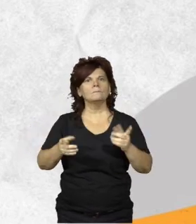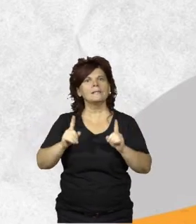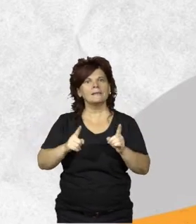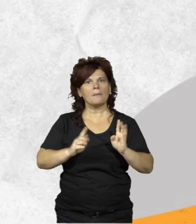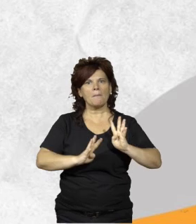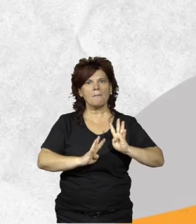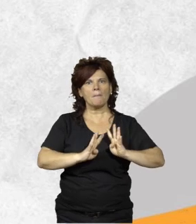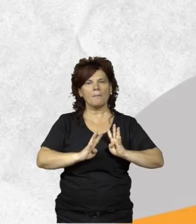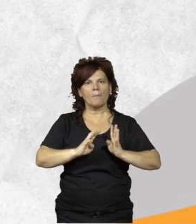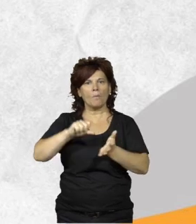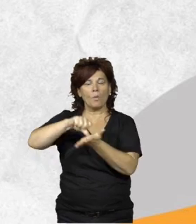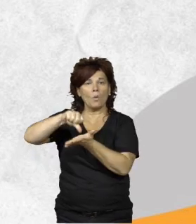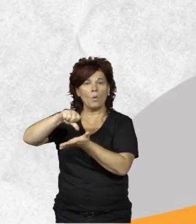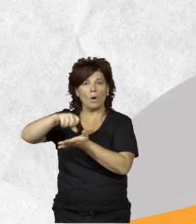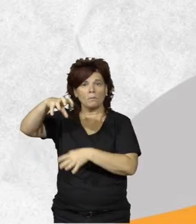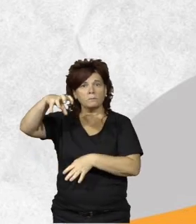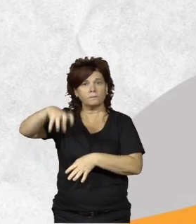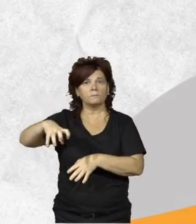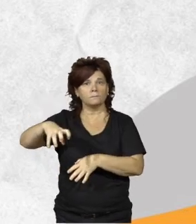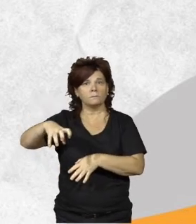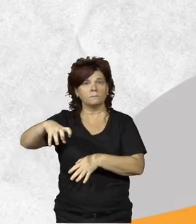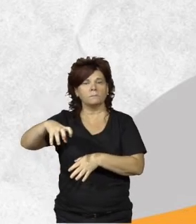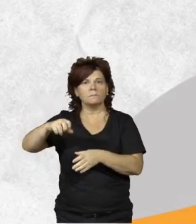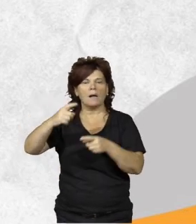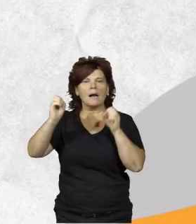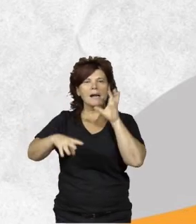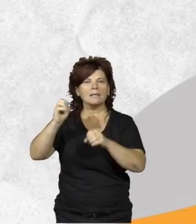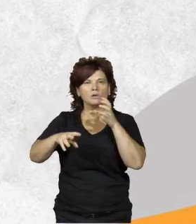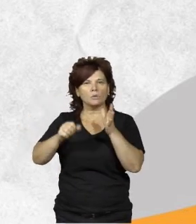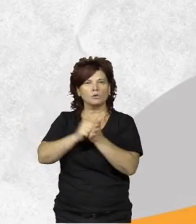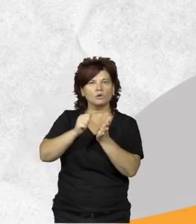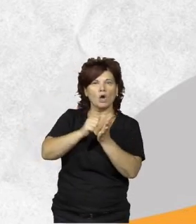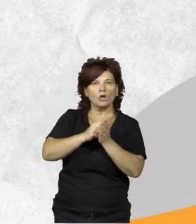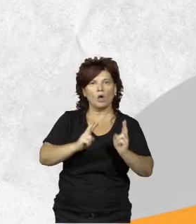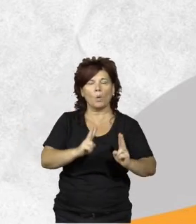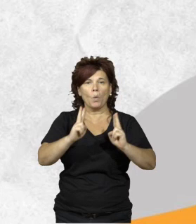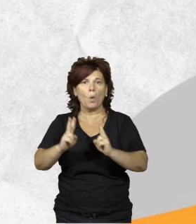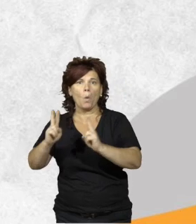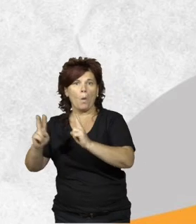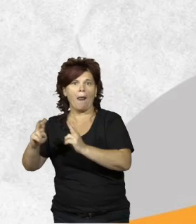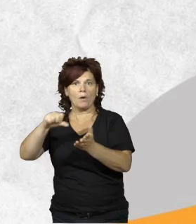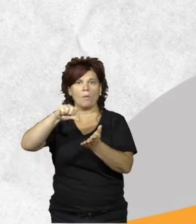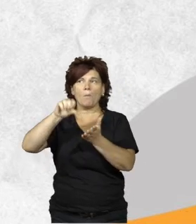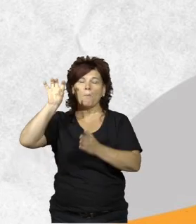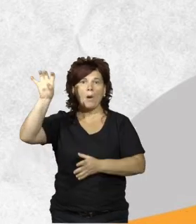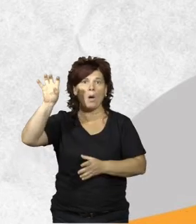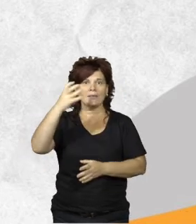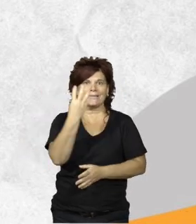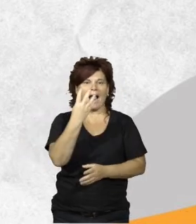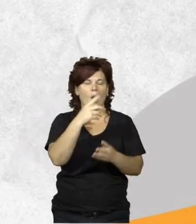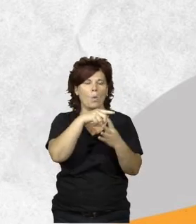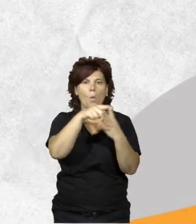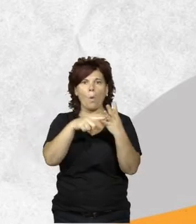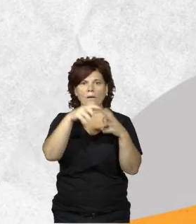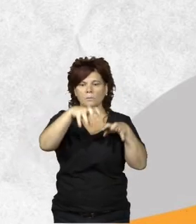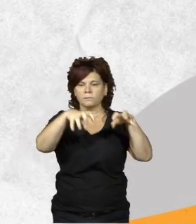de reciclado de sólidos urbanos que están estratégicamente, son 4 en la provincia que tenemos, que están colocadas estratégicamente según la